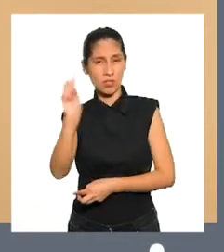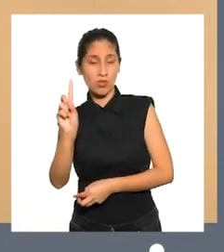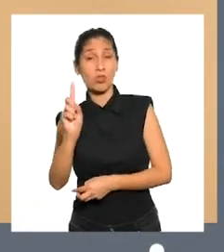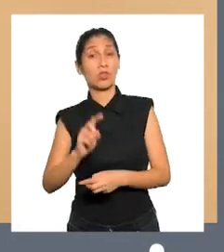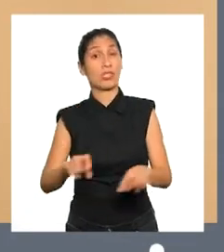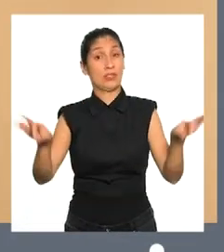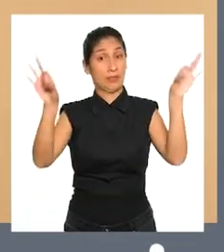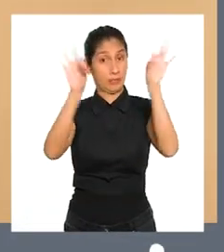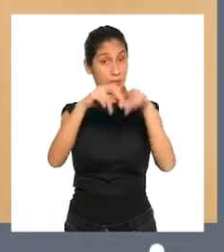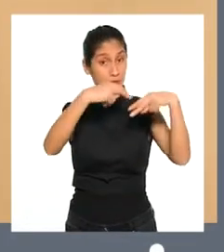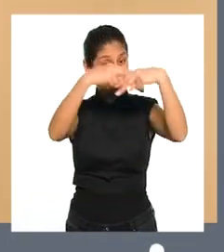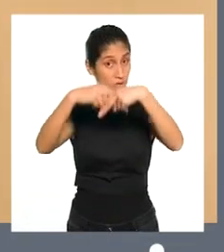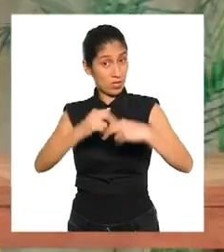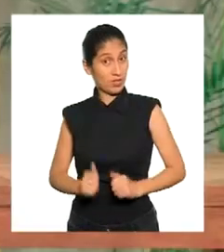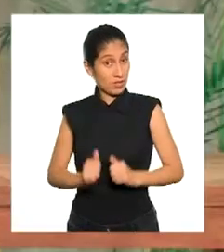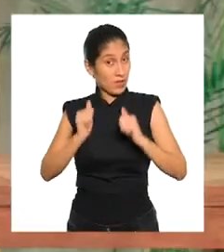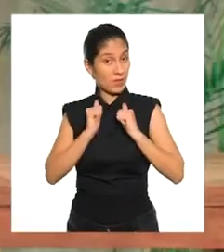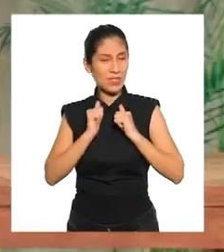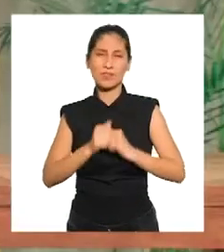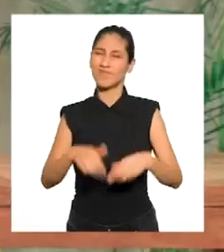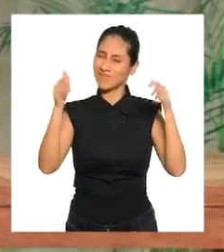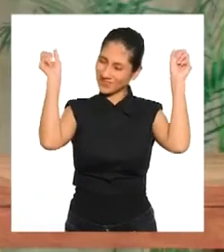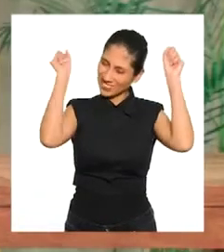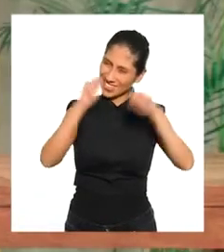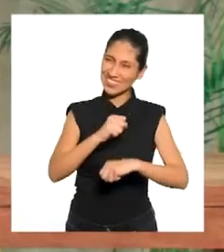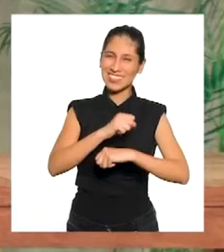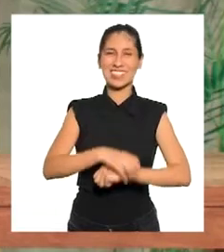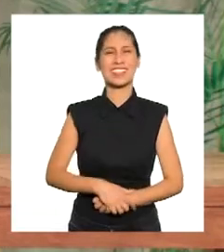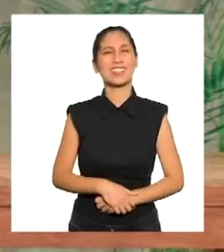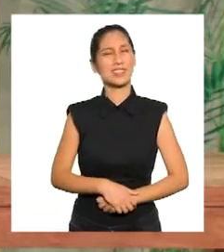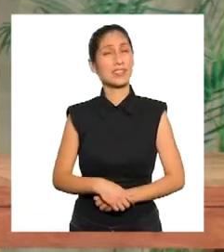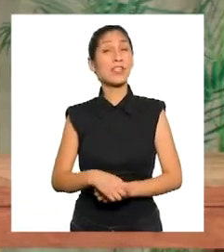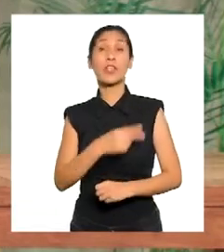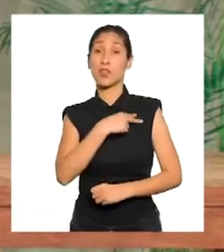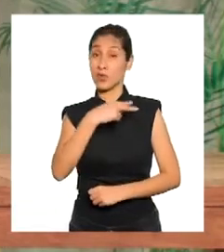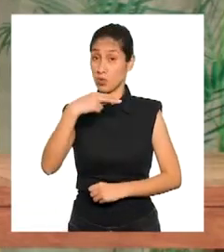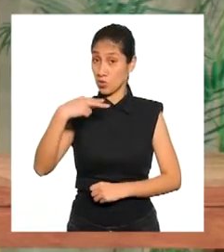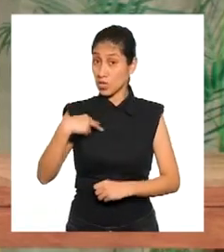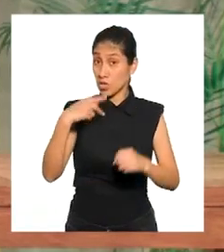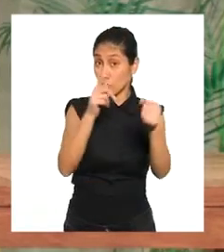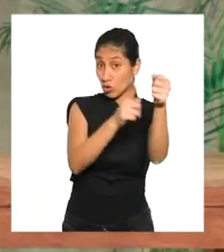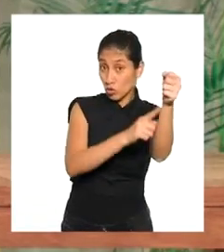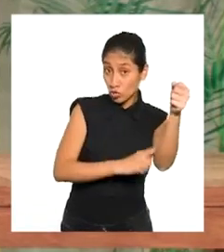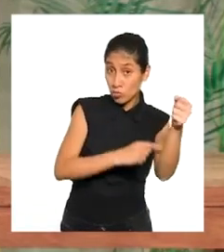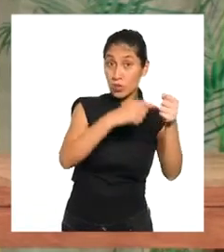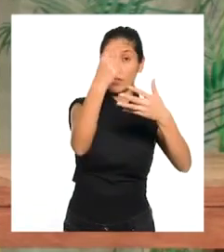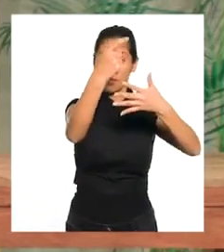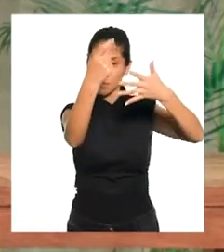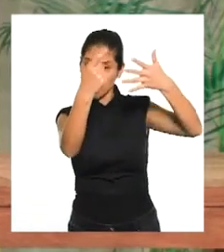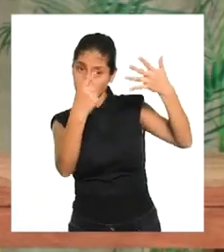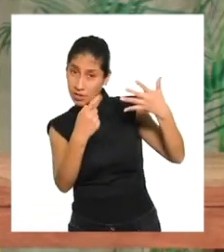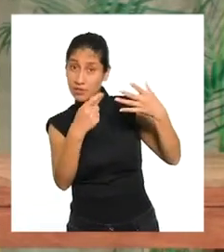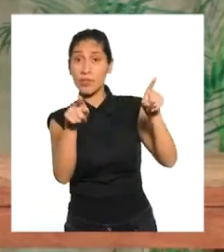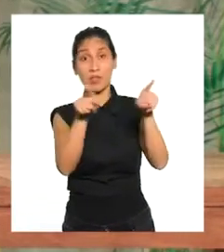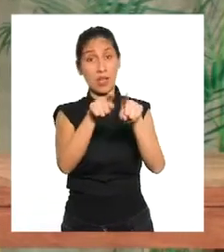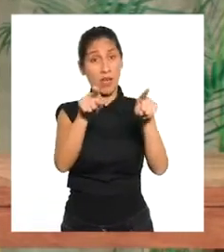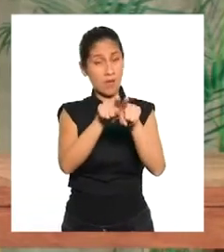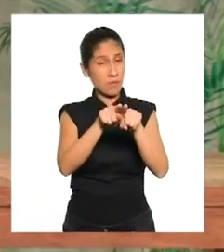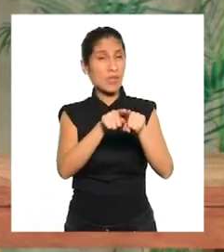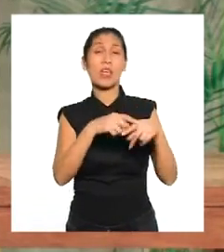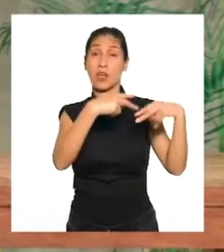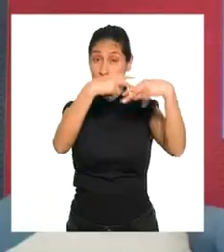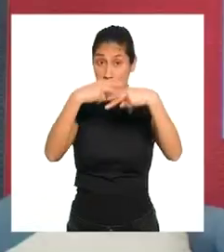nuestro estilo de vida. Así es, promo. Nuestro estilo de vida y hábitos pueden afectar nuestros genes.